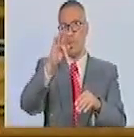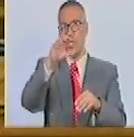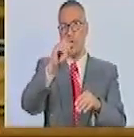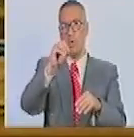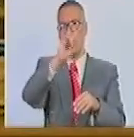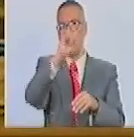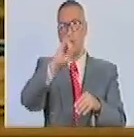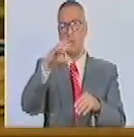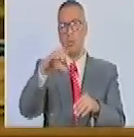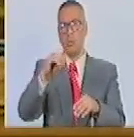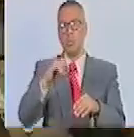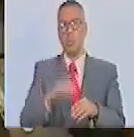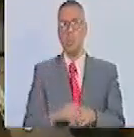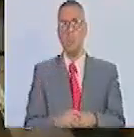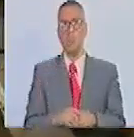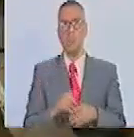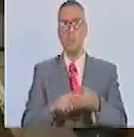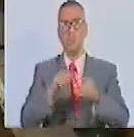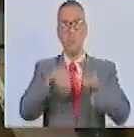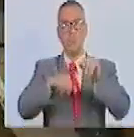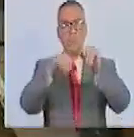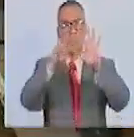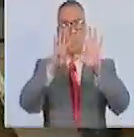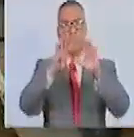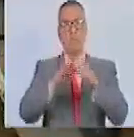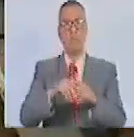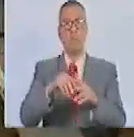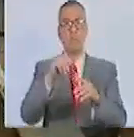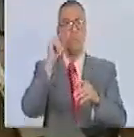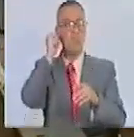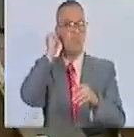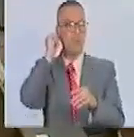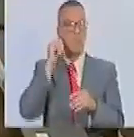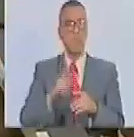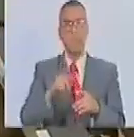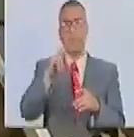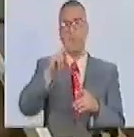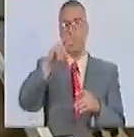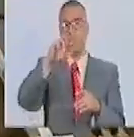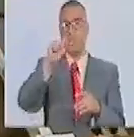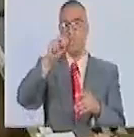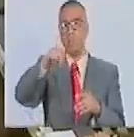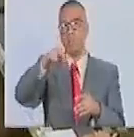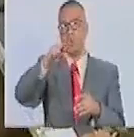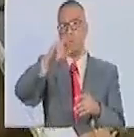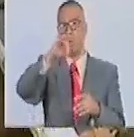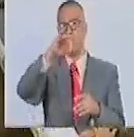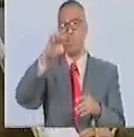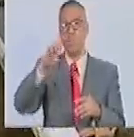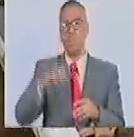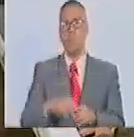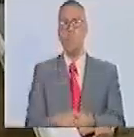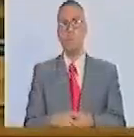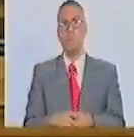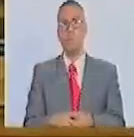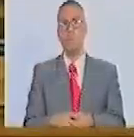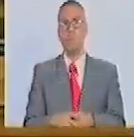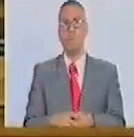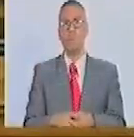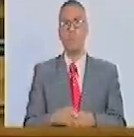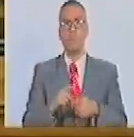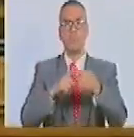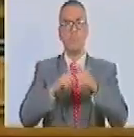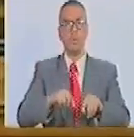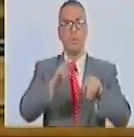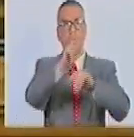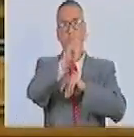Granadillo Malavé. Número 19, la ciudadana Rosmery del Valle Flores Parra.